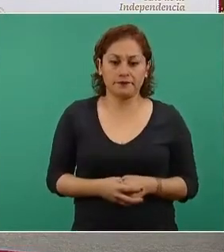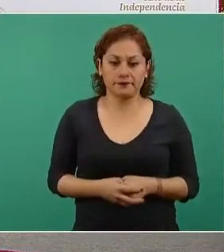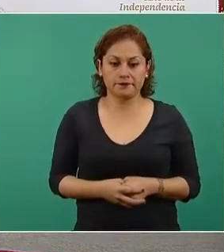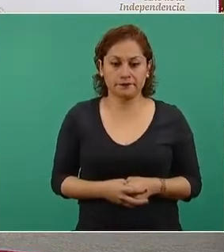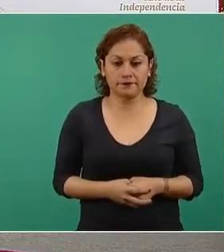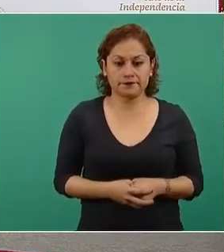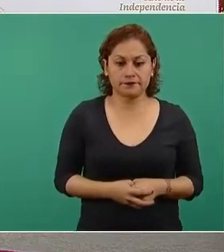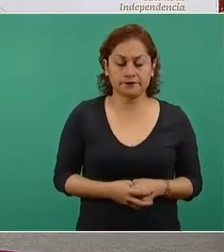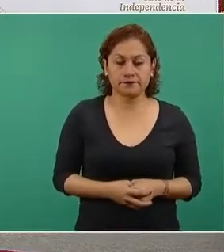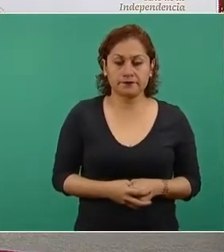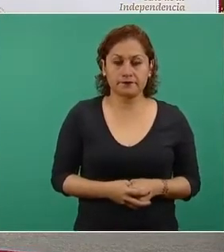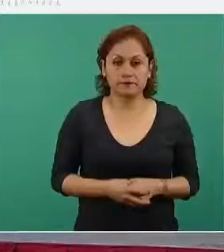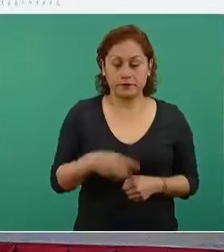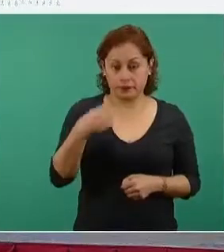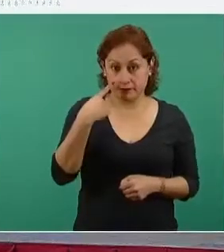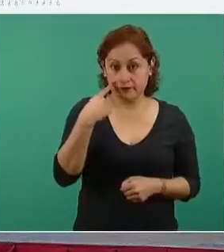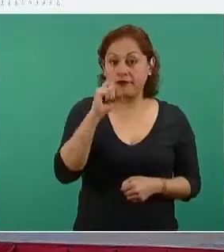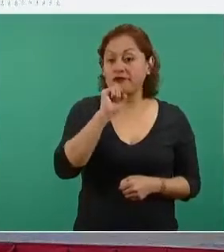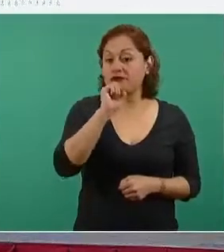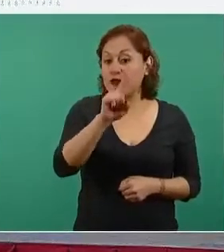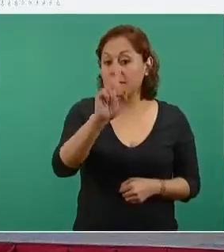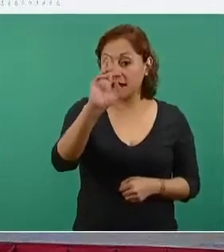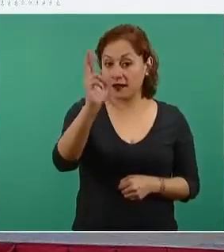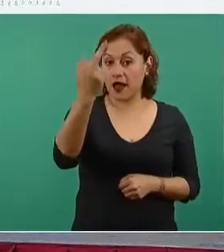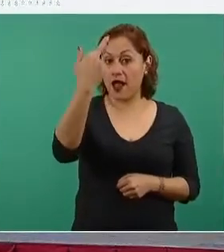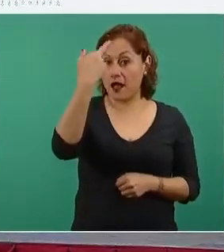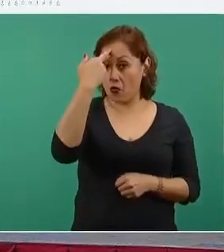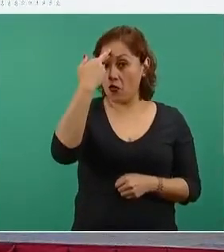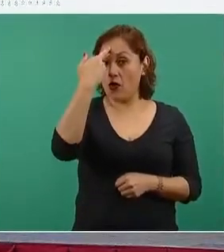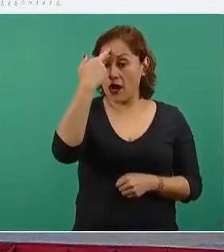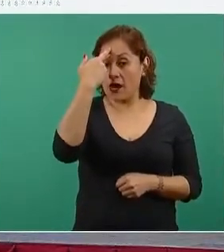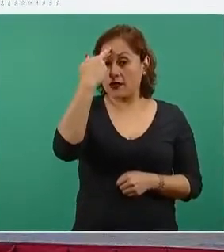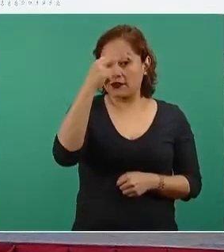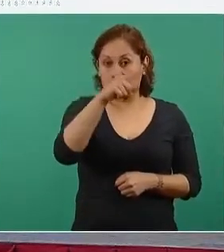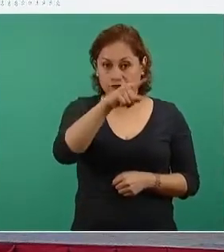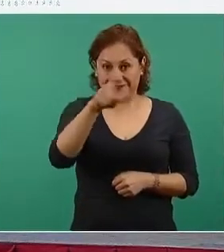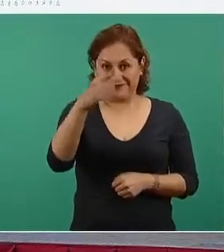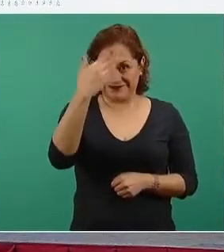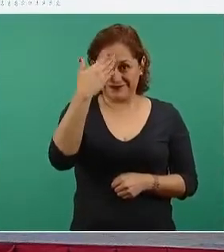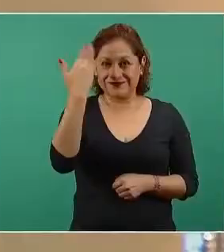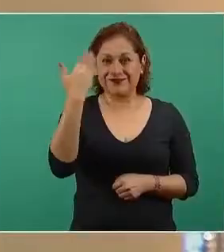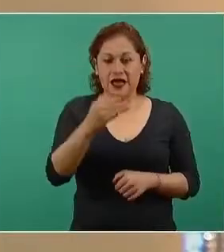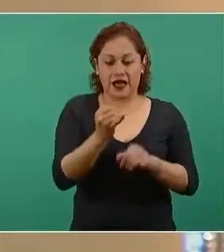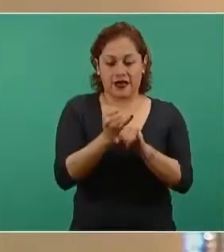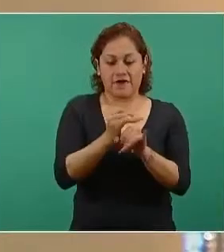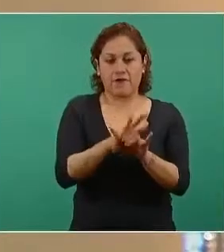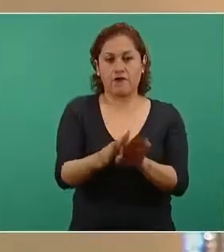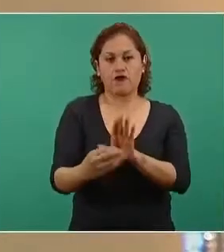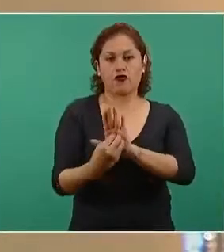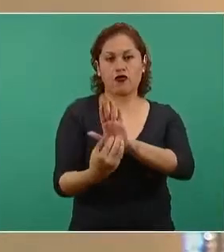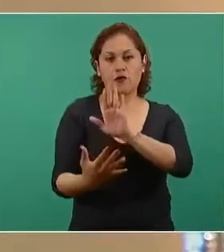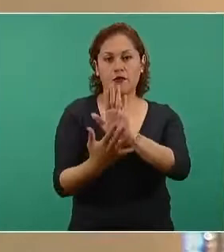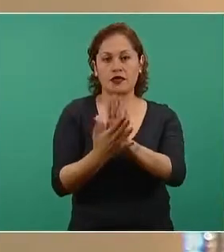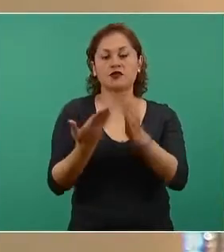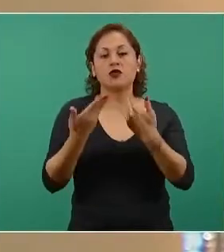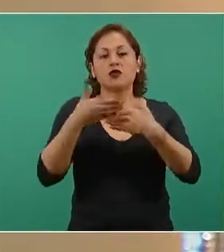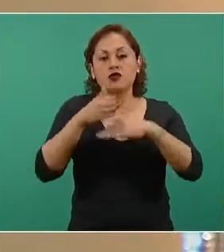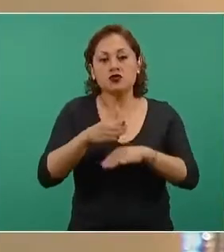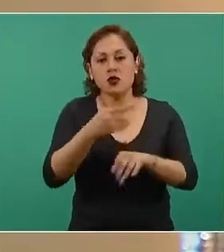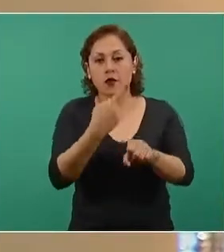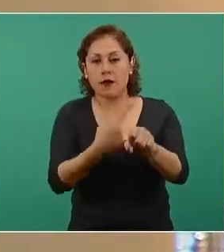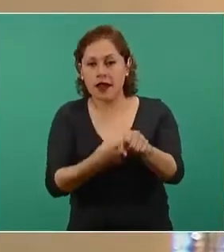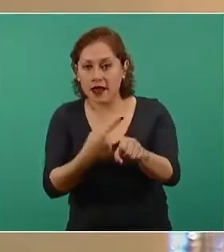No hay que olvidar pues que, como les comentaba, la información que les presentamos en relación a la vigilancia